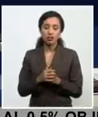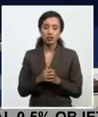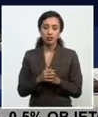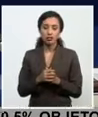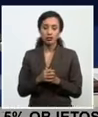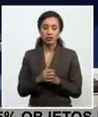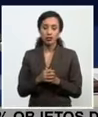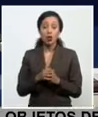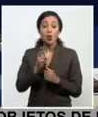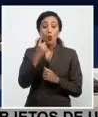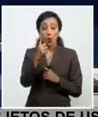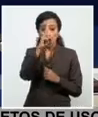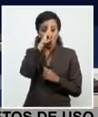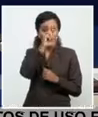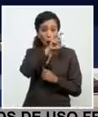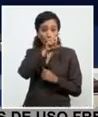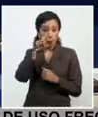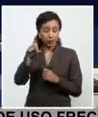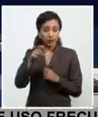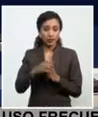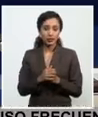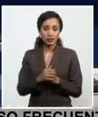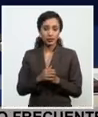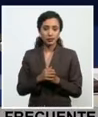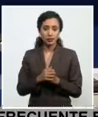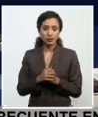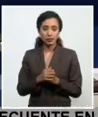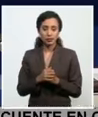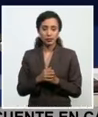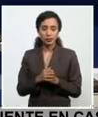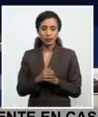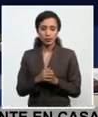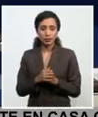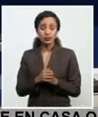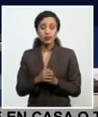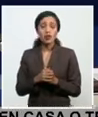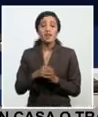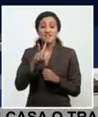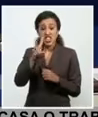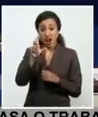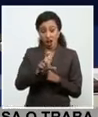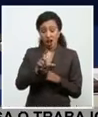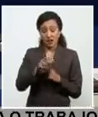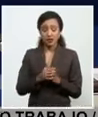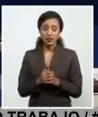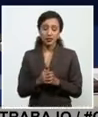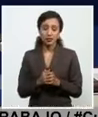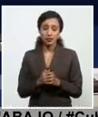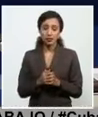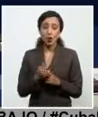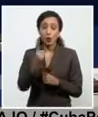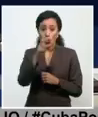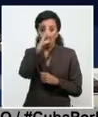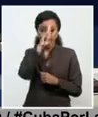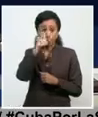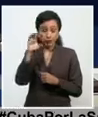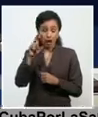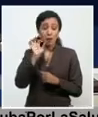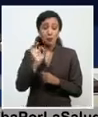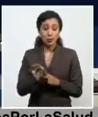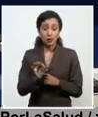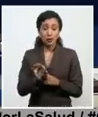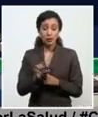en el Hospital Militar, en el Hospital Celestino Hernández de Villa Clara y 1 en el Hospital